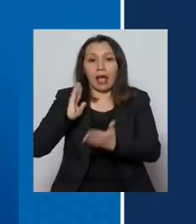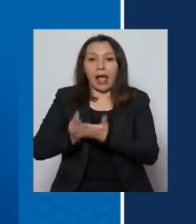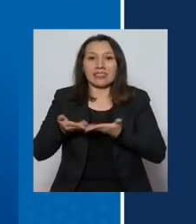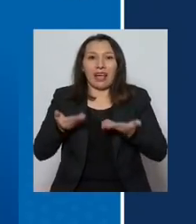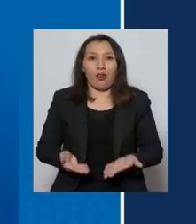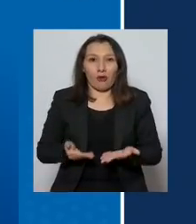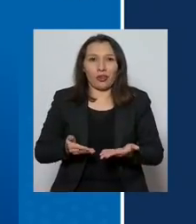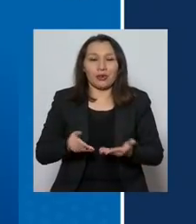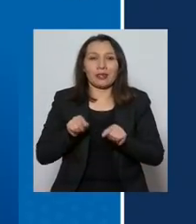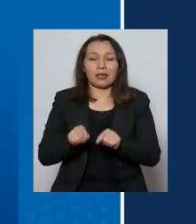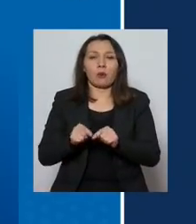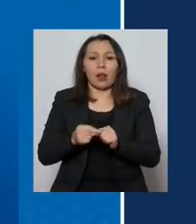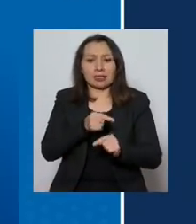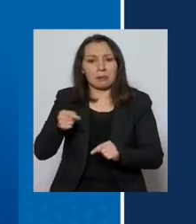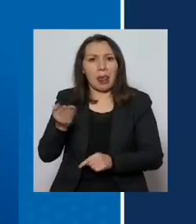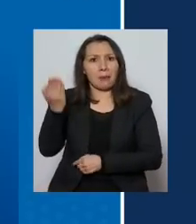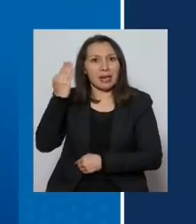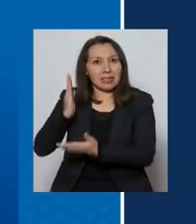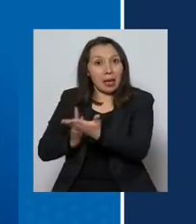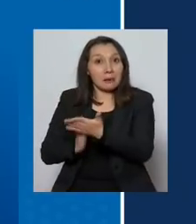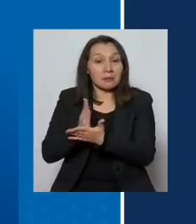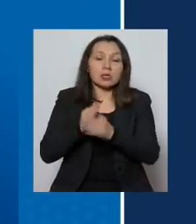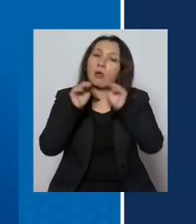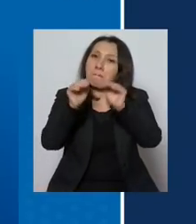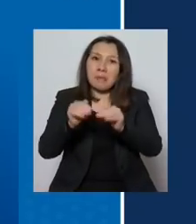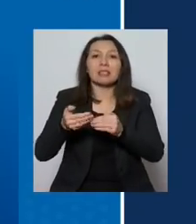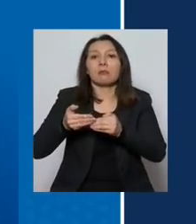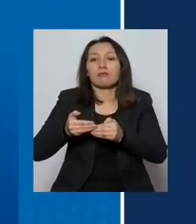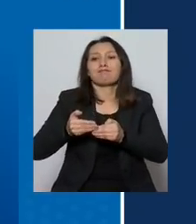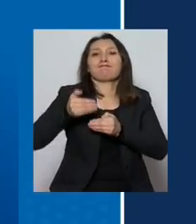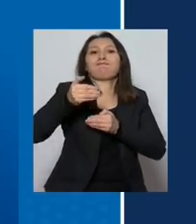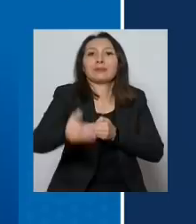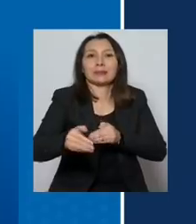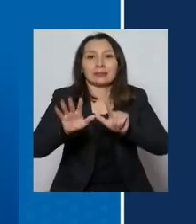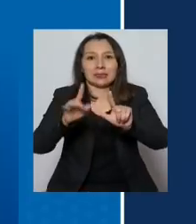hoy, desde la semana pasada, viernes a las 22 horas.